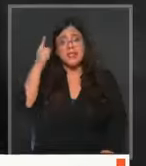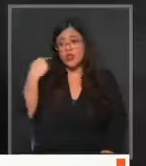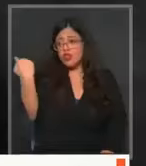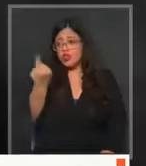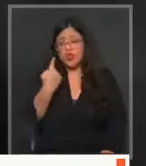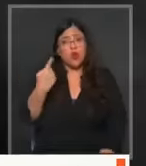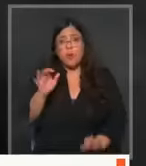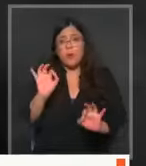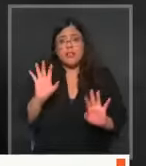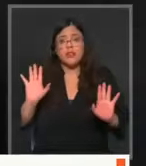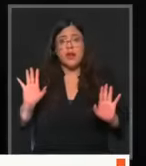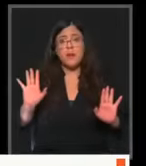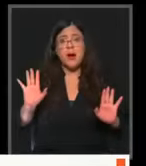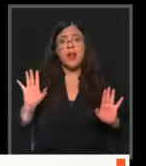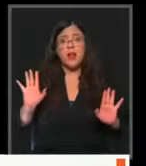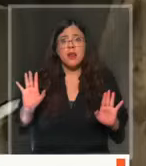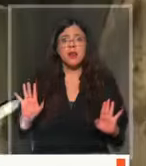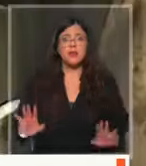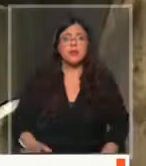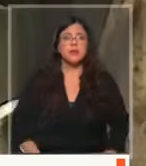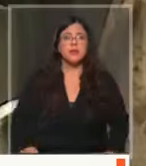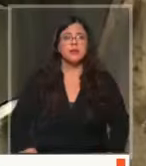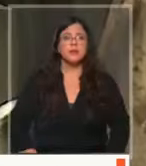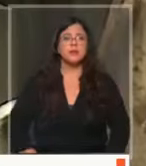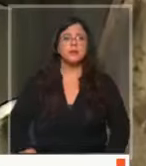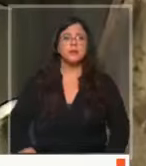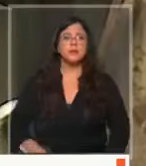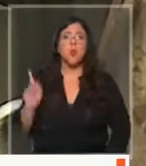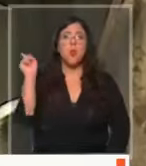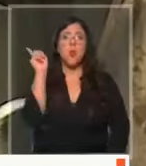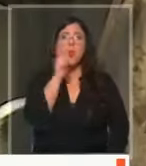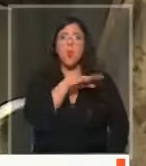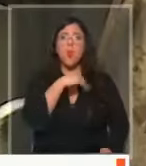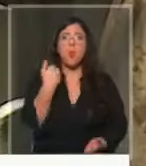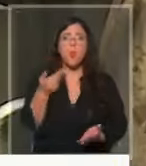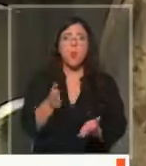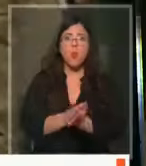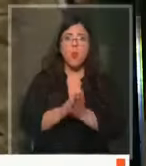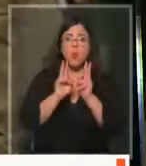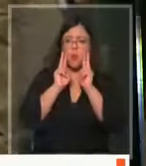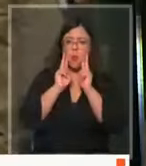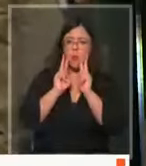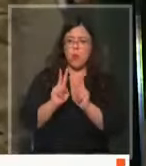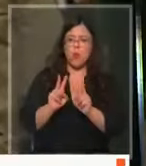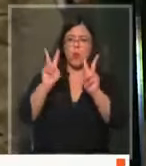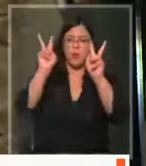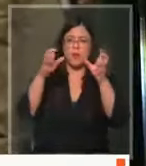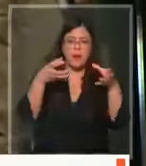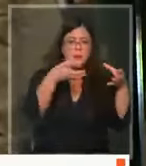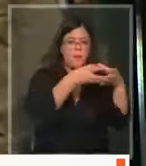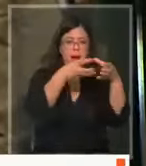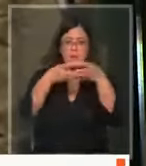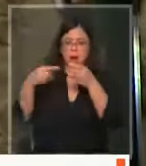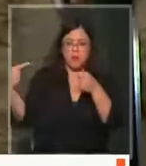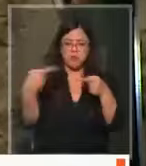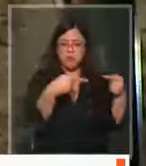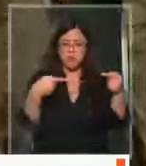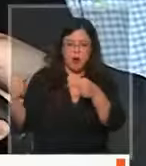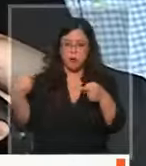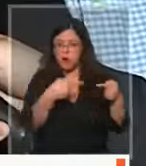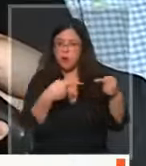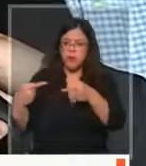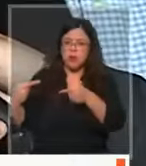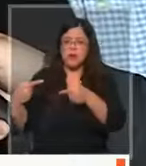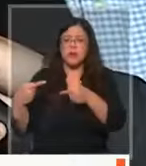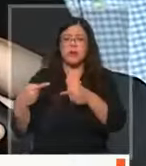Los mortales comunes. La última muerte confirmó que ya no solo se trata de rivalidades entre bandas criminales.